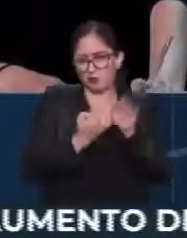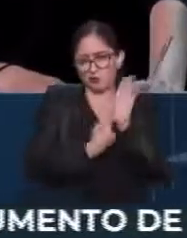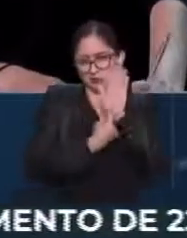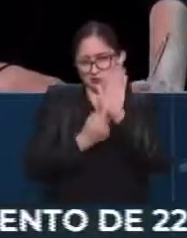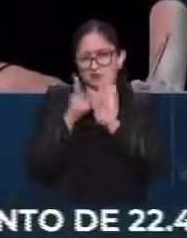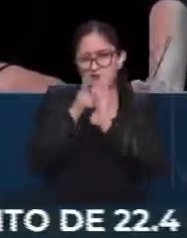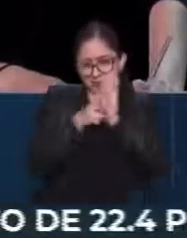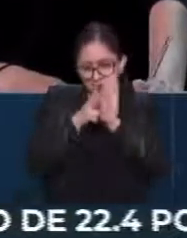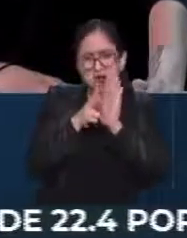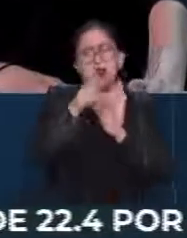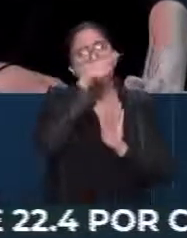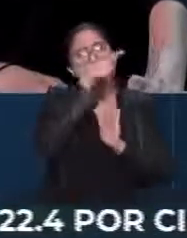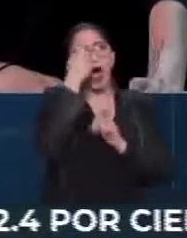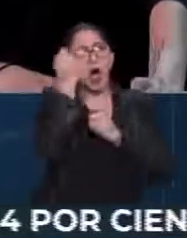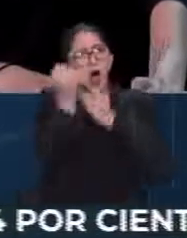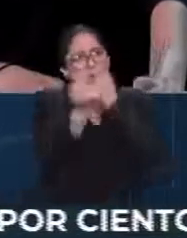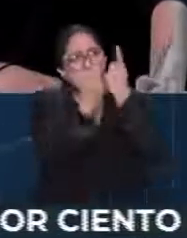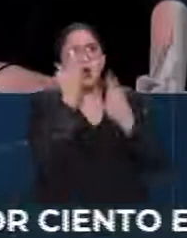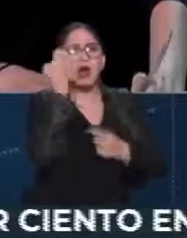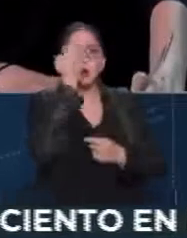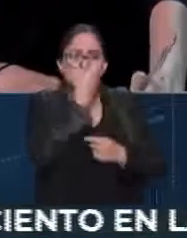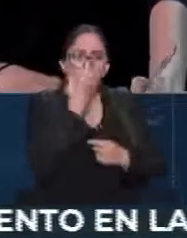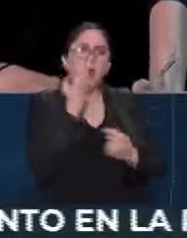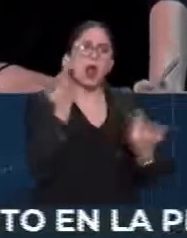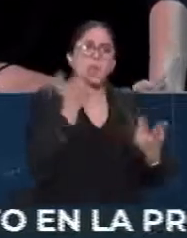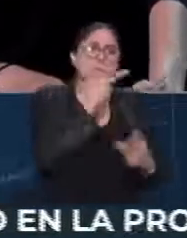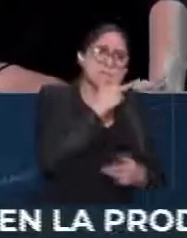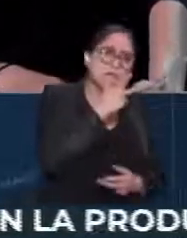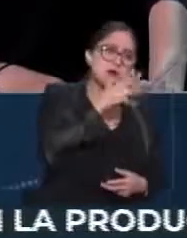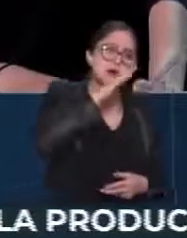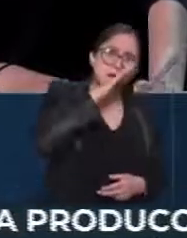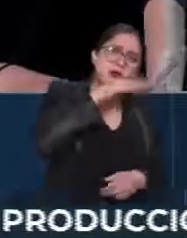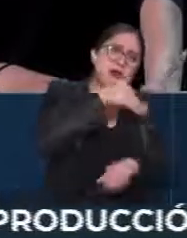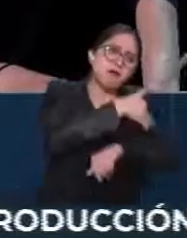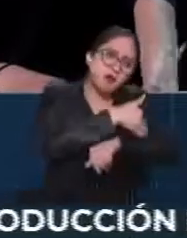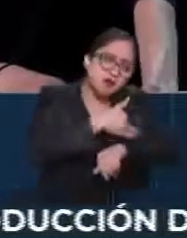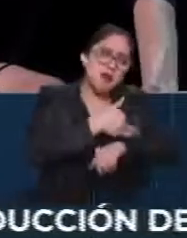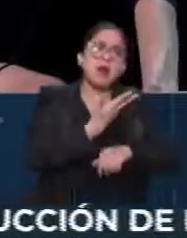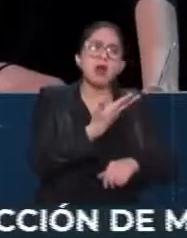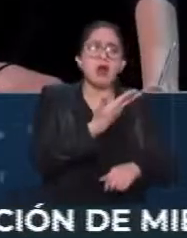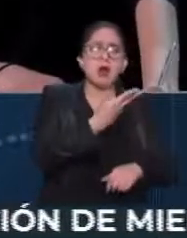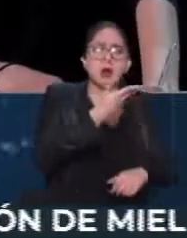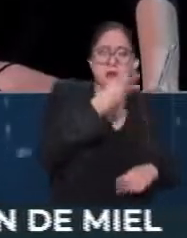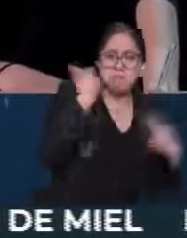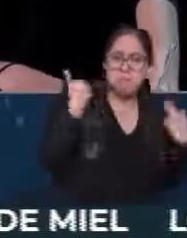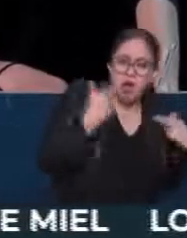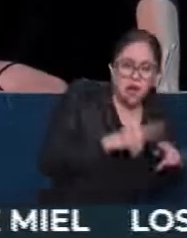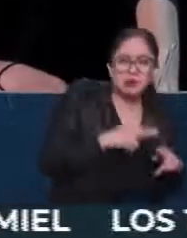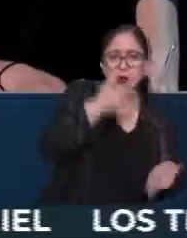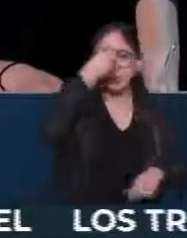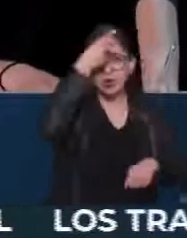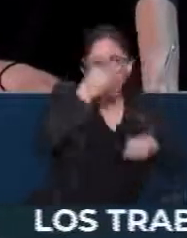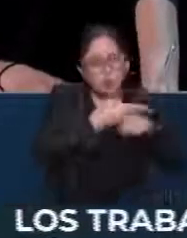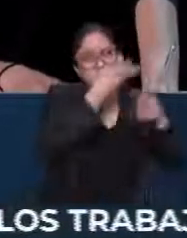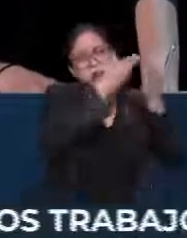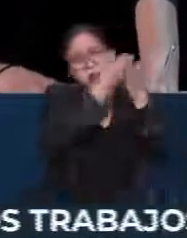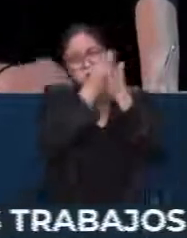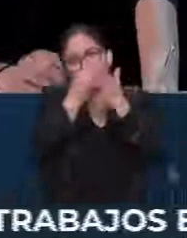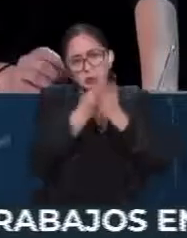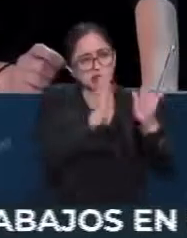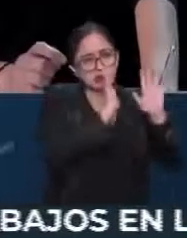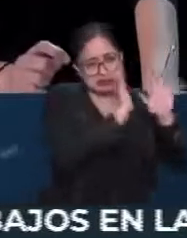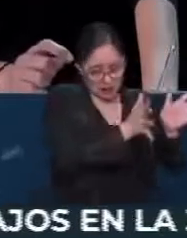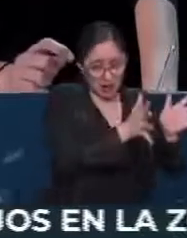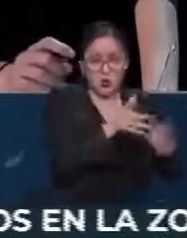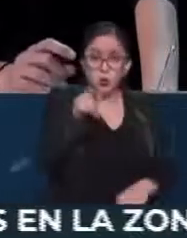por parte de personal docente en el que se involucra a los padres de familia. ¿Tú ves entonces necesario también hacer un plan de transporte